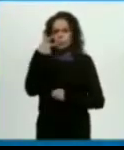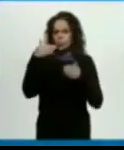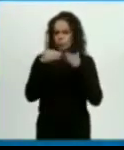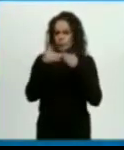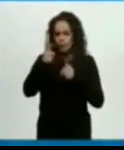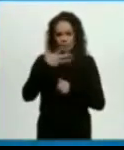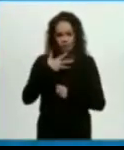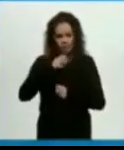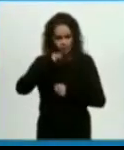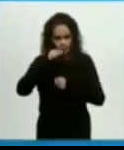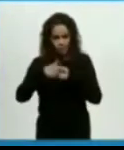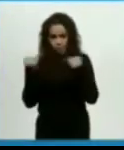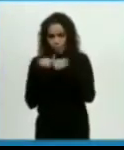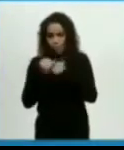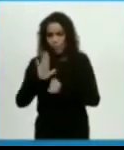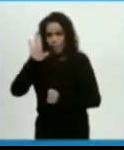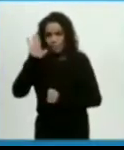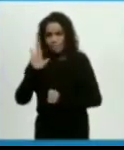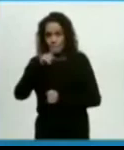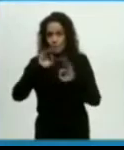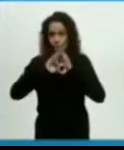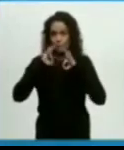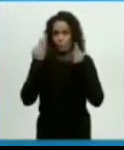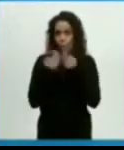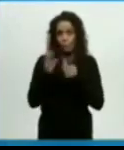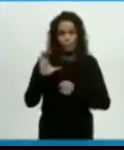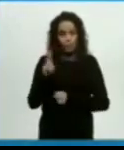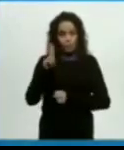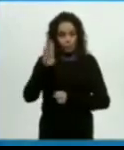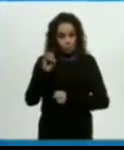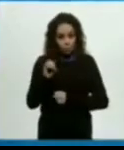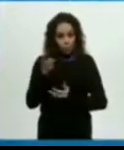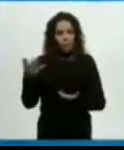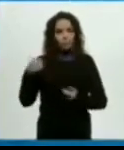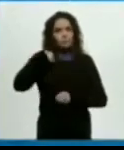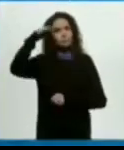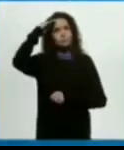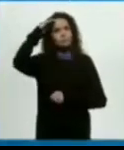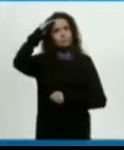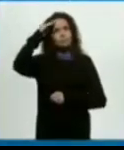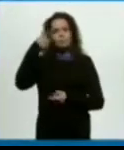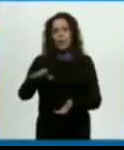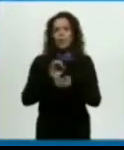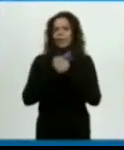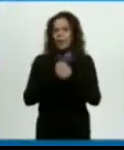que tenga forma de cubo? A mí se me ocurre un dado,